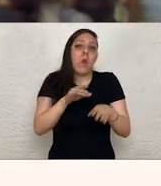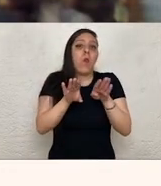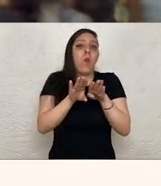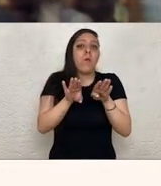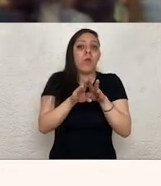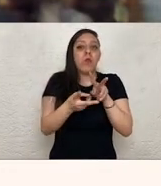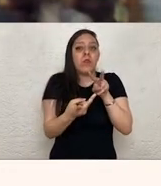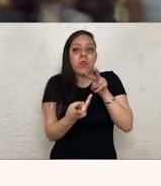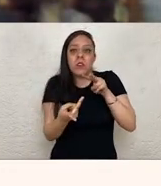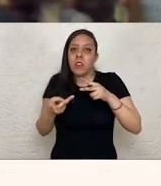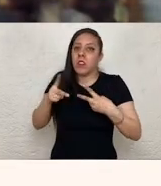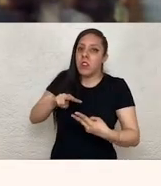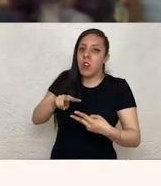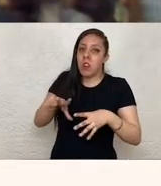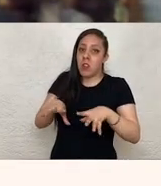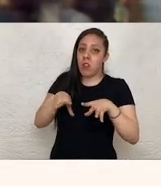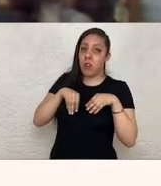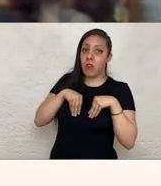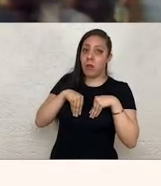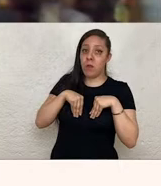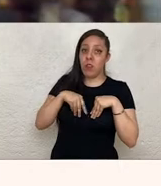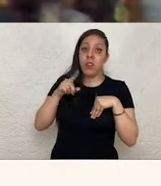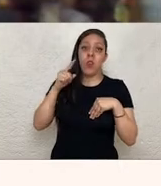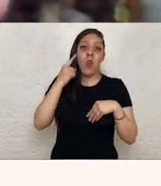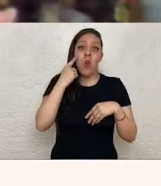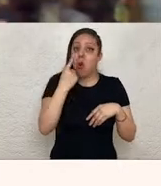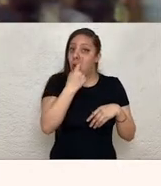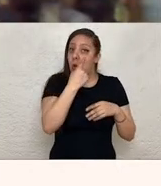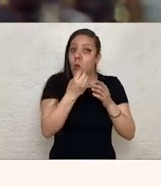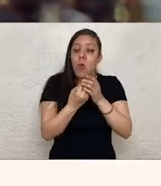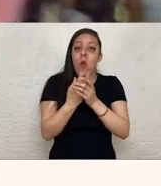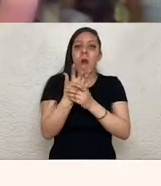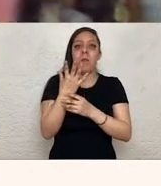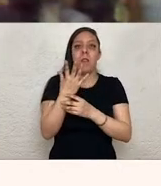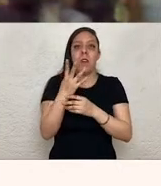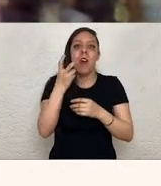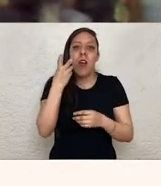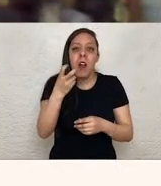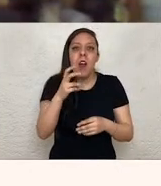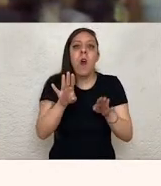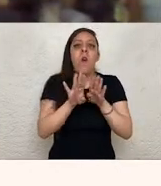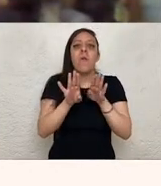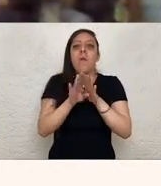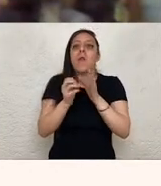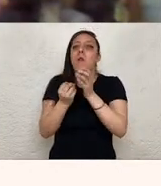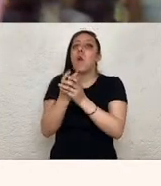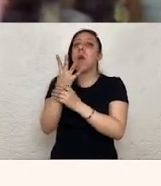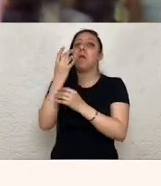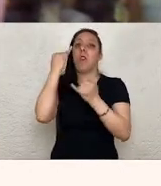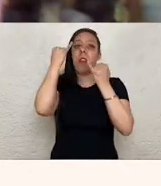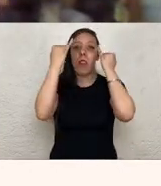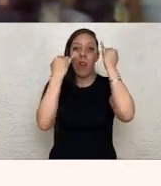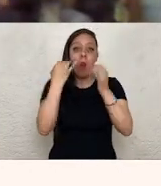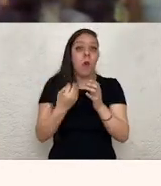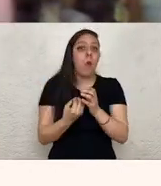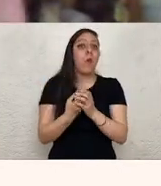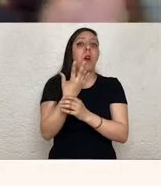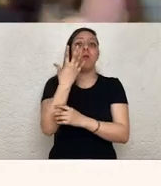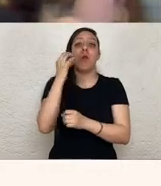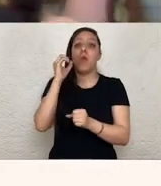que entender de ojos nuevos, con ojos nuevos, entender con